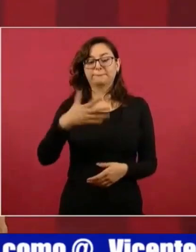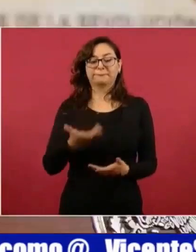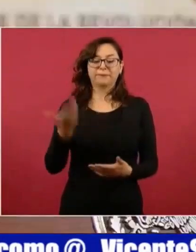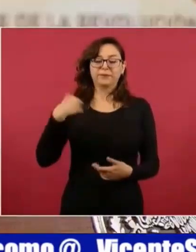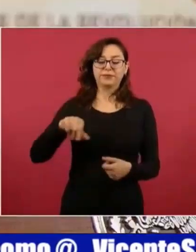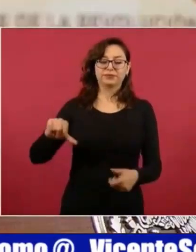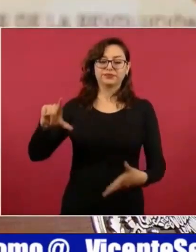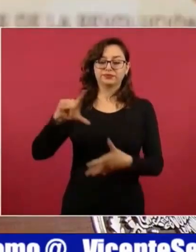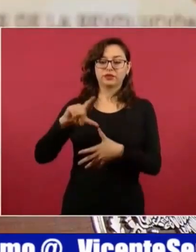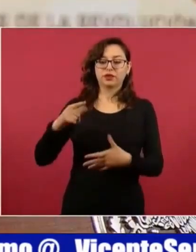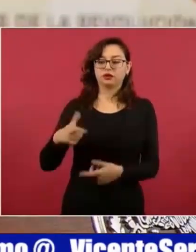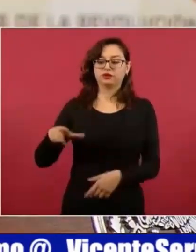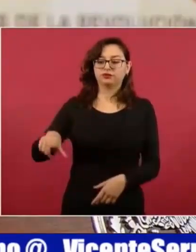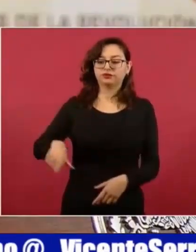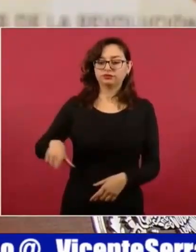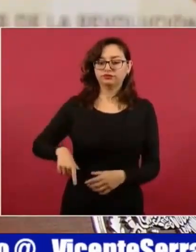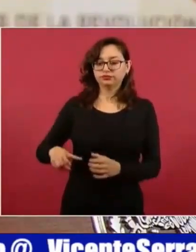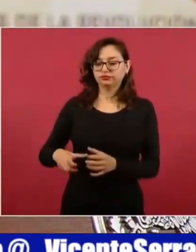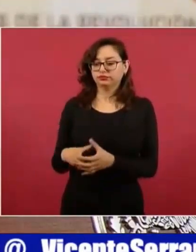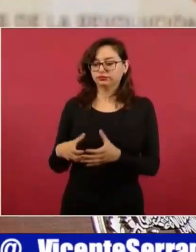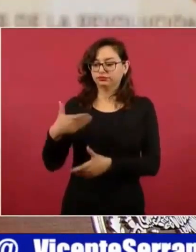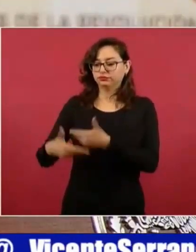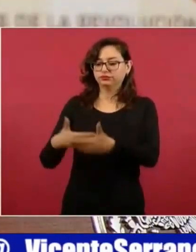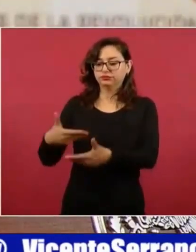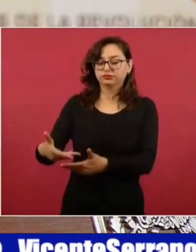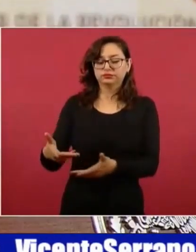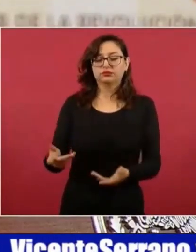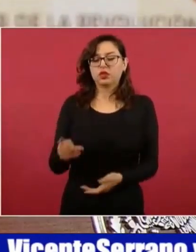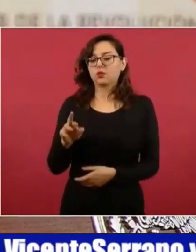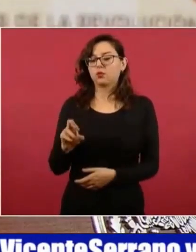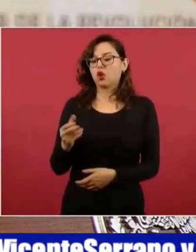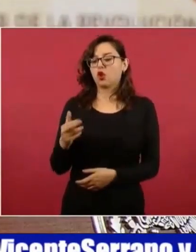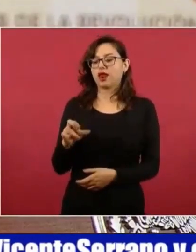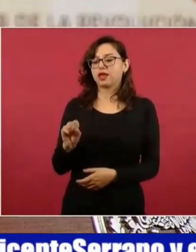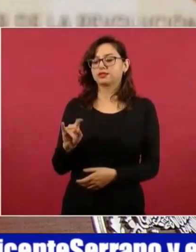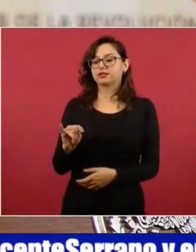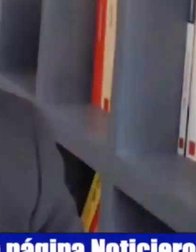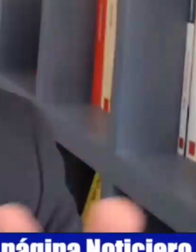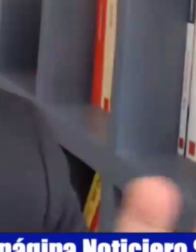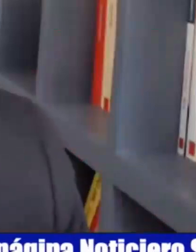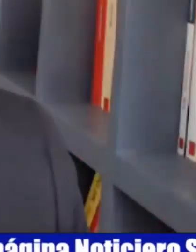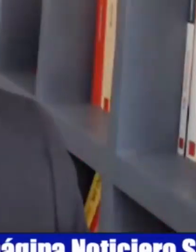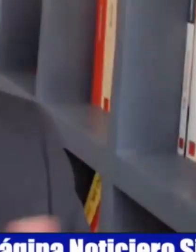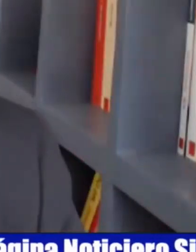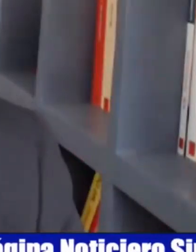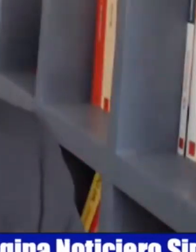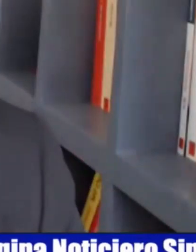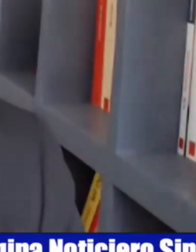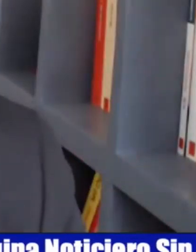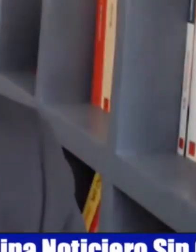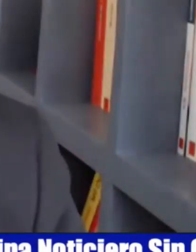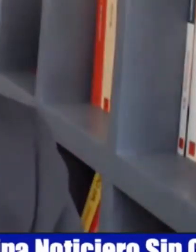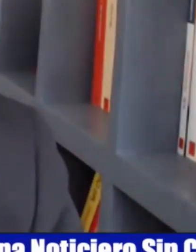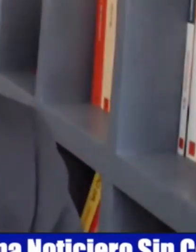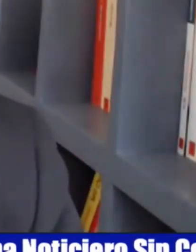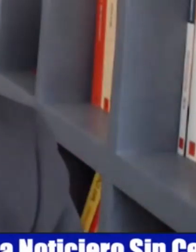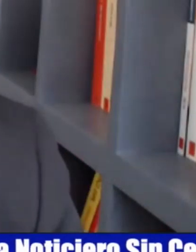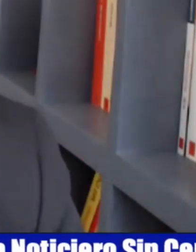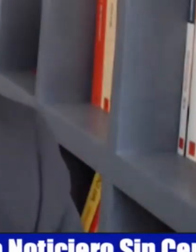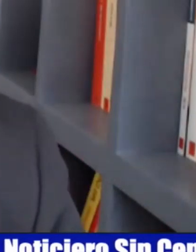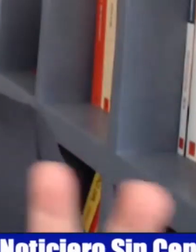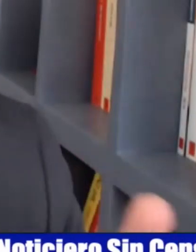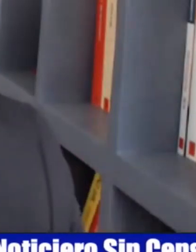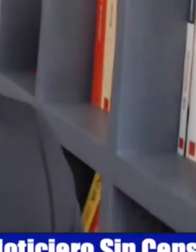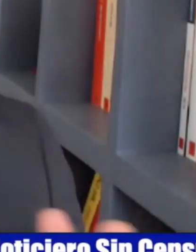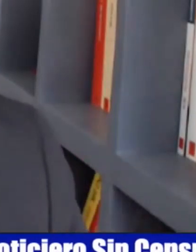a Vargas Vila, conoce perfectamente no solamente el escenario político, sino el